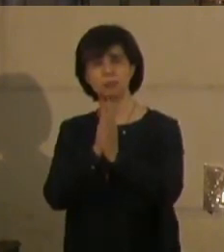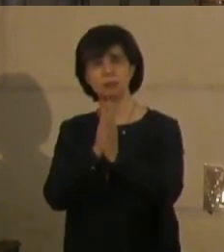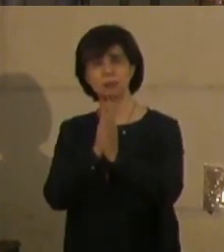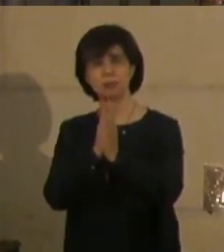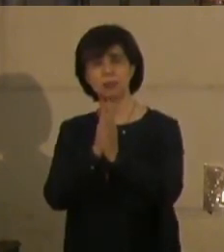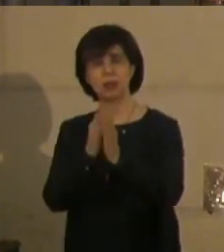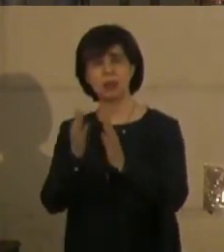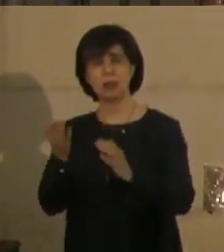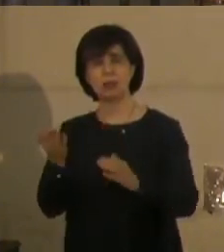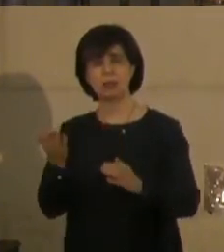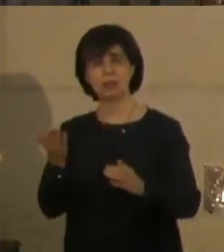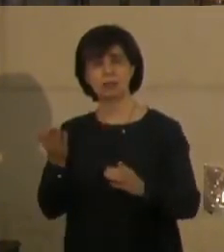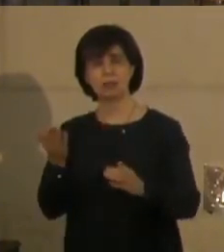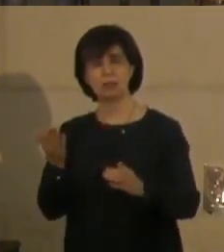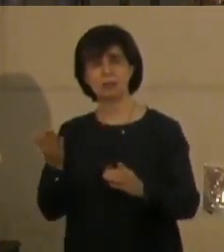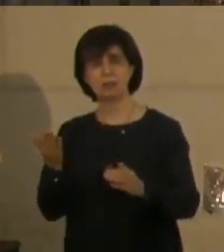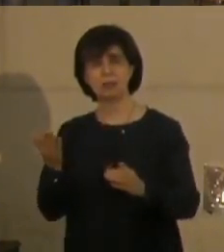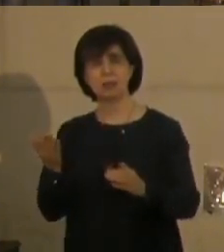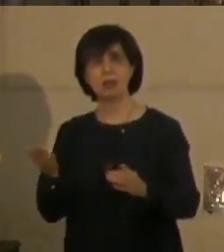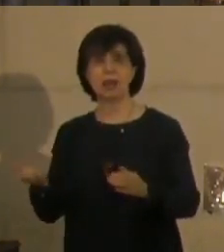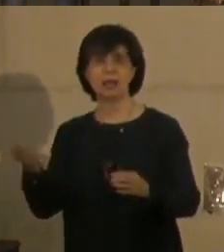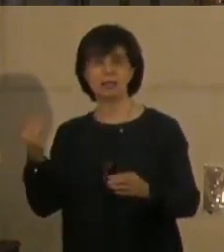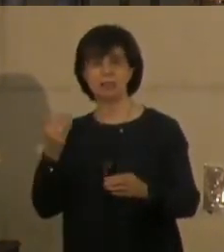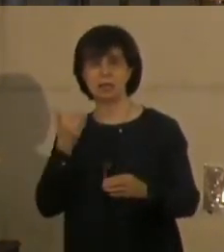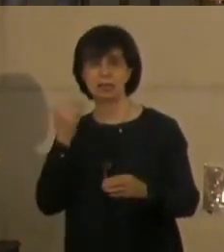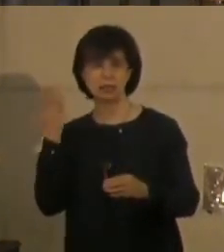el centenario del nacimiento de San Juan Pablo II.